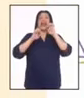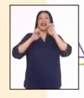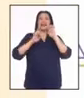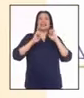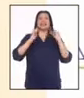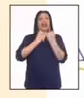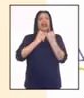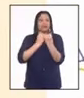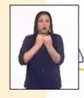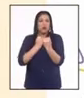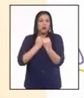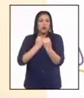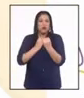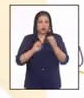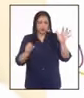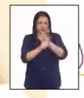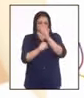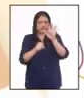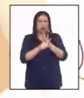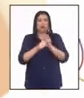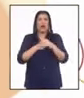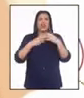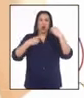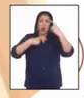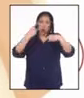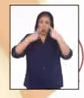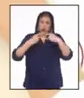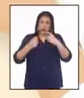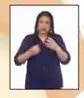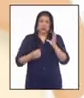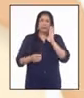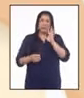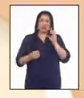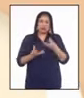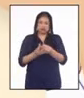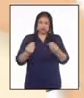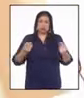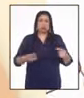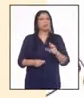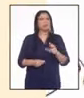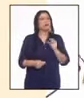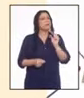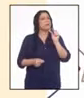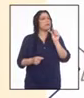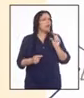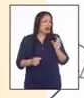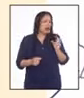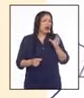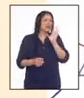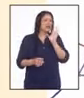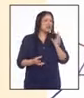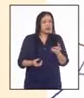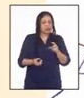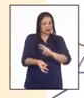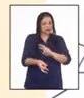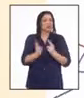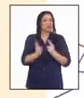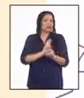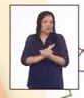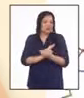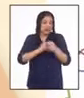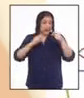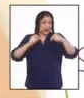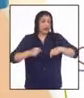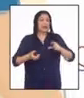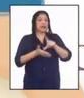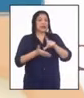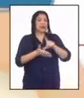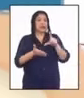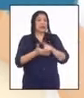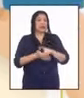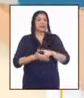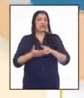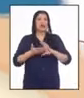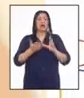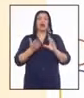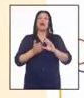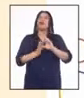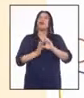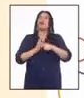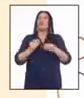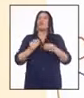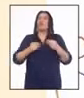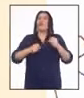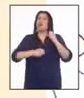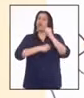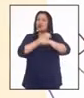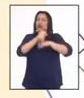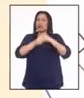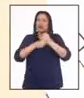Nacional todos los días? Y que es muy poco lo que se recicla. Aquí en Lima, después de mucho tiempo, vemos el cielo despejado que